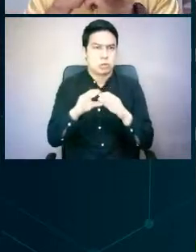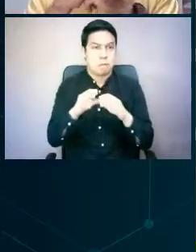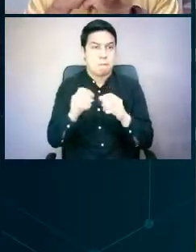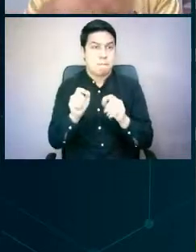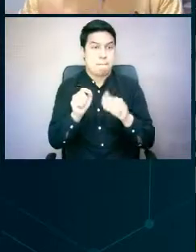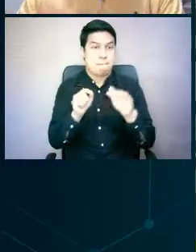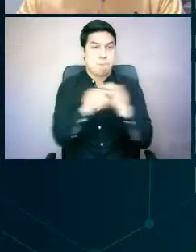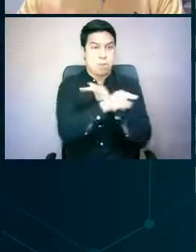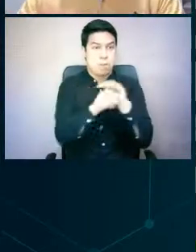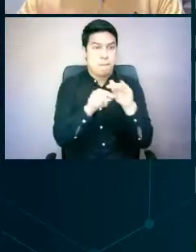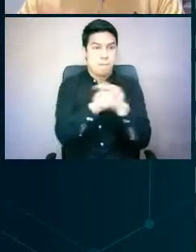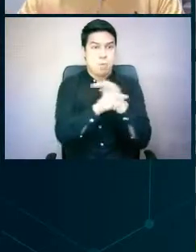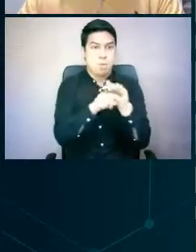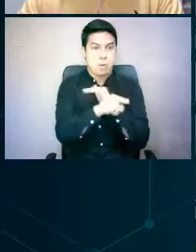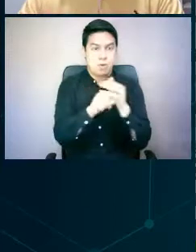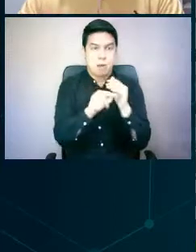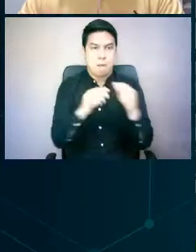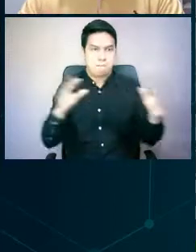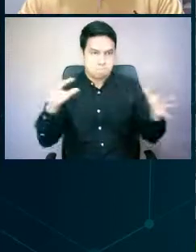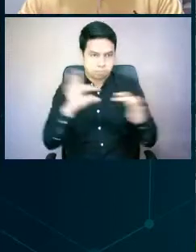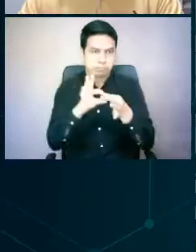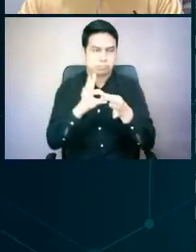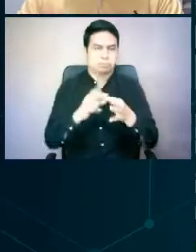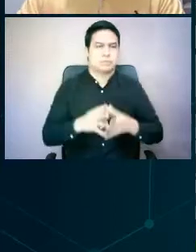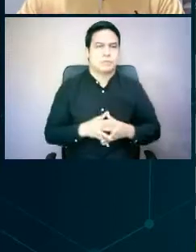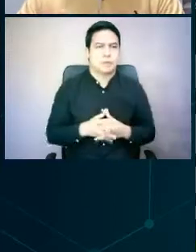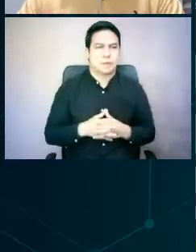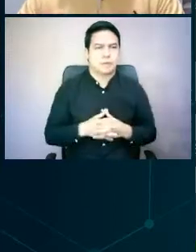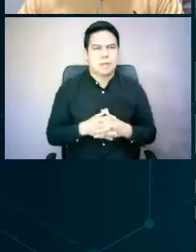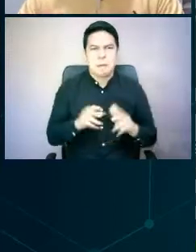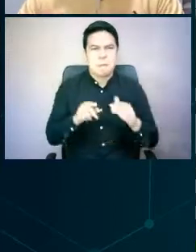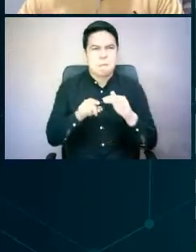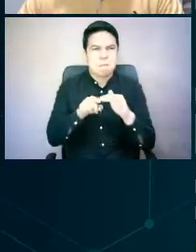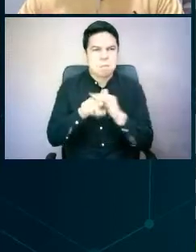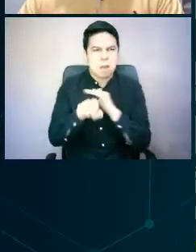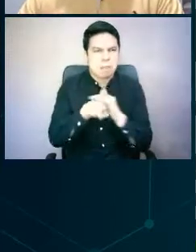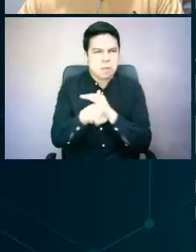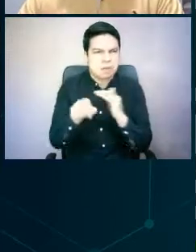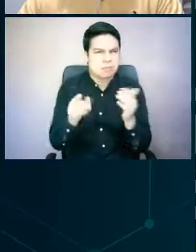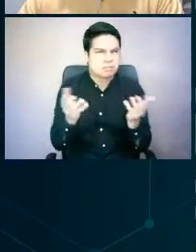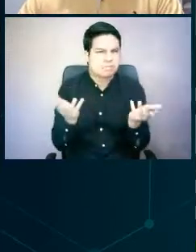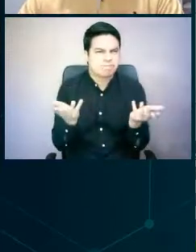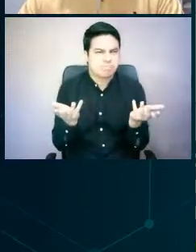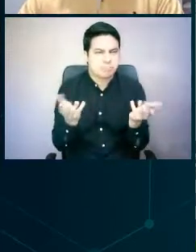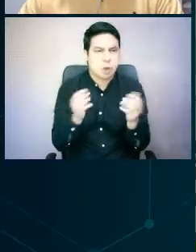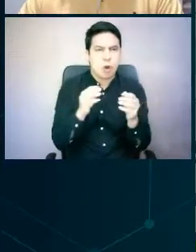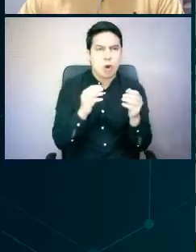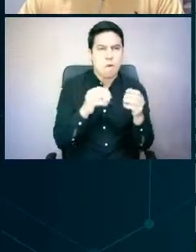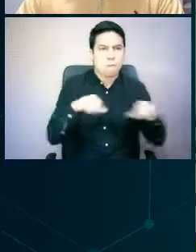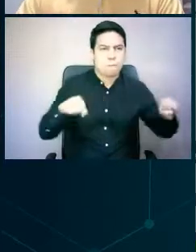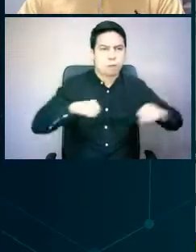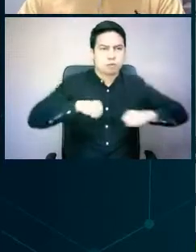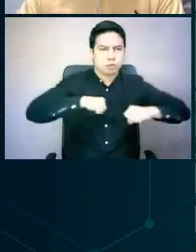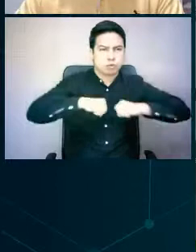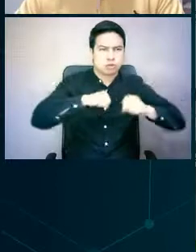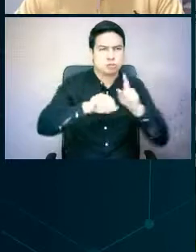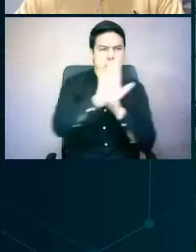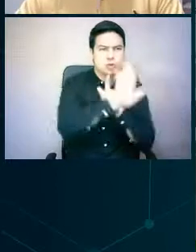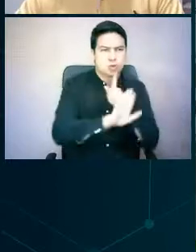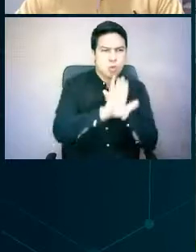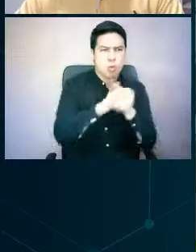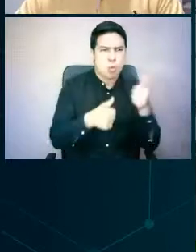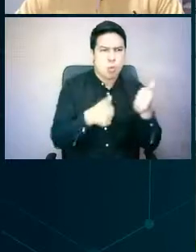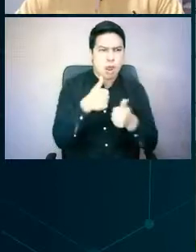al esquema de teleprotección. ¿Cuáles son esos disparos o cuáles funciones de protección estamos hablando? Sobre corriente